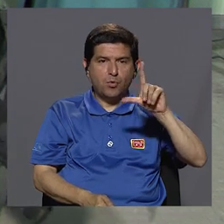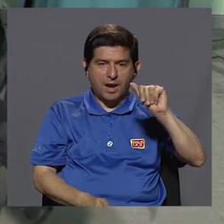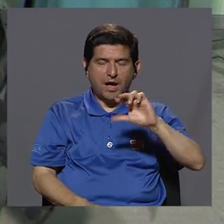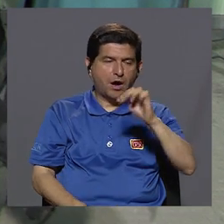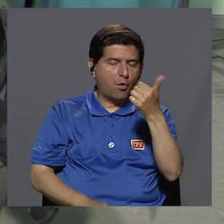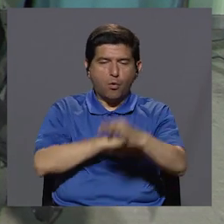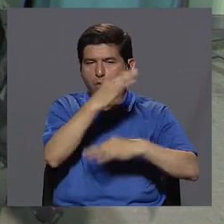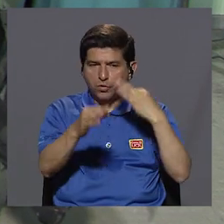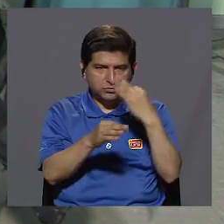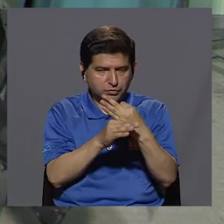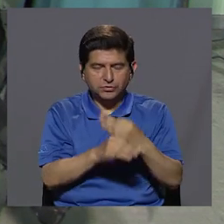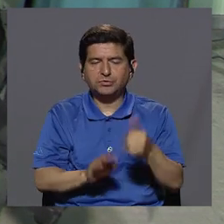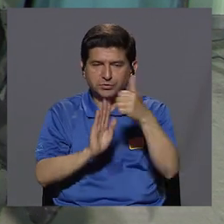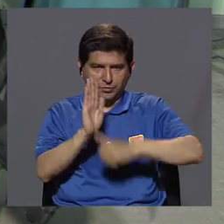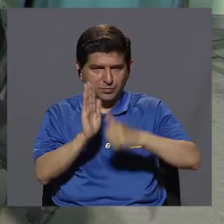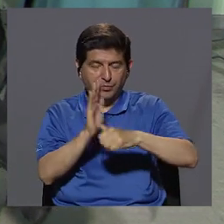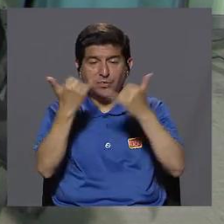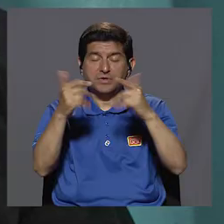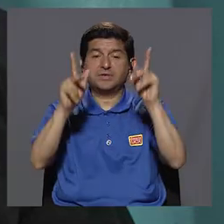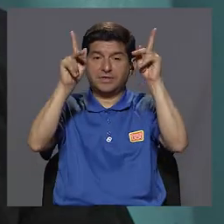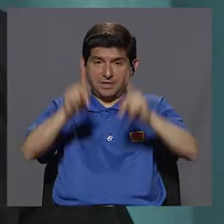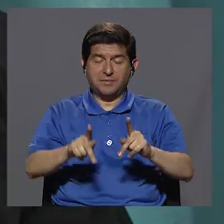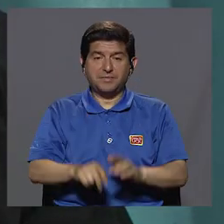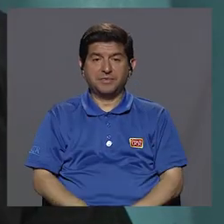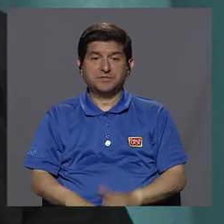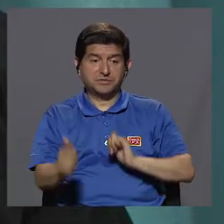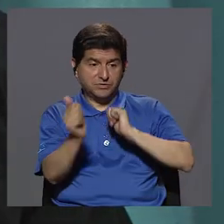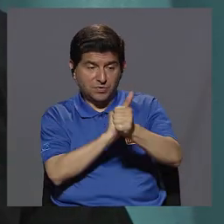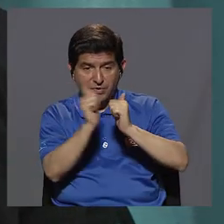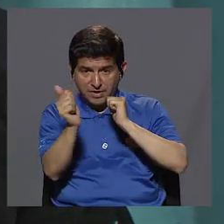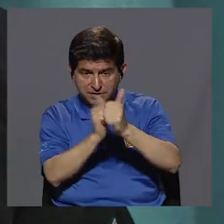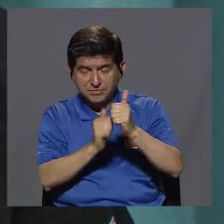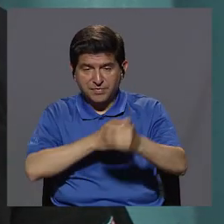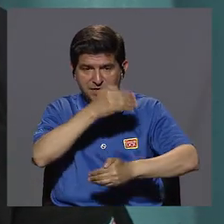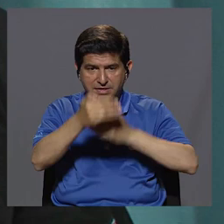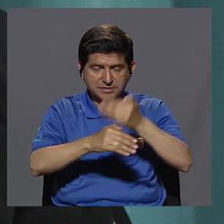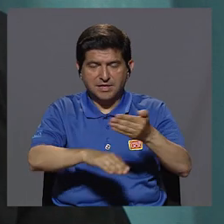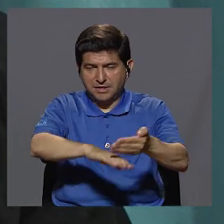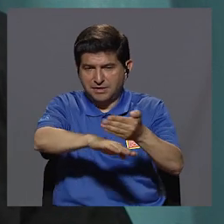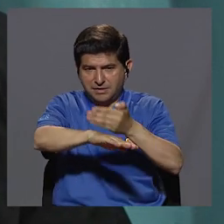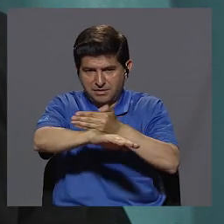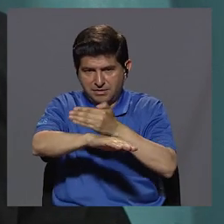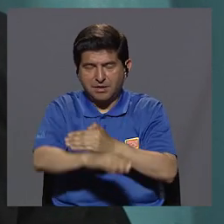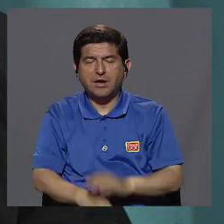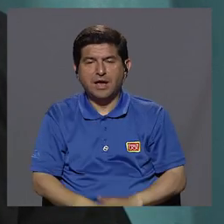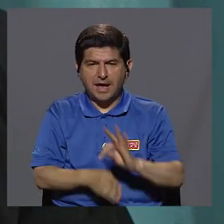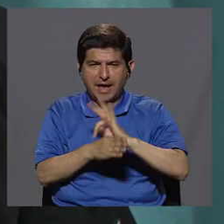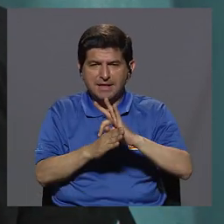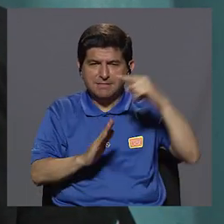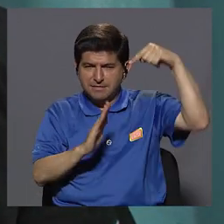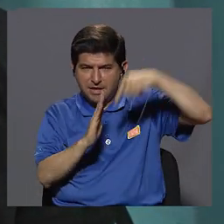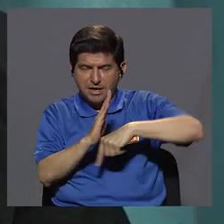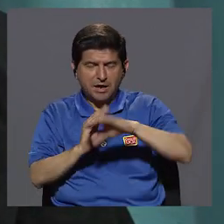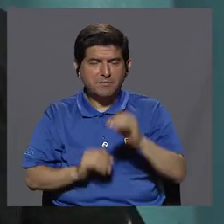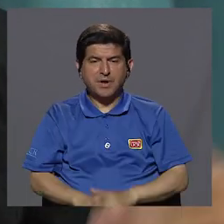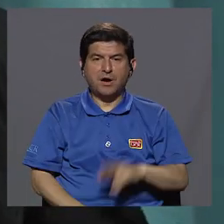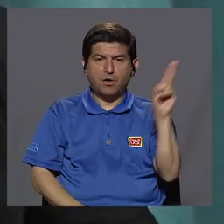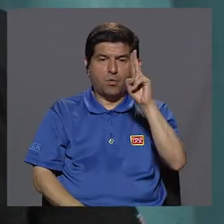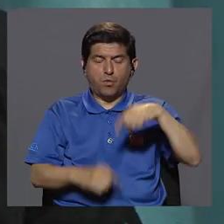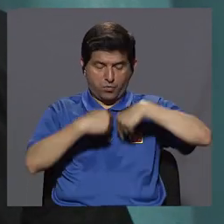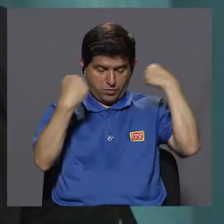todos esos pacientes una vez que pasan en el periodo de recuperación ya sean unidad coronaria o en terapia intensiva se